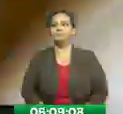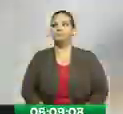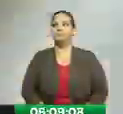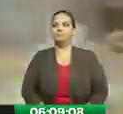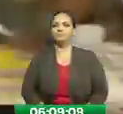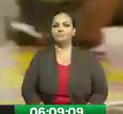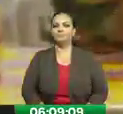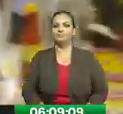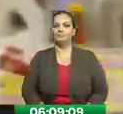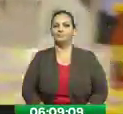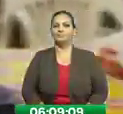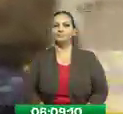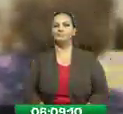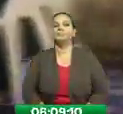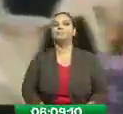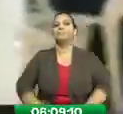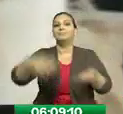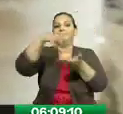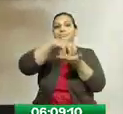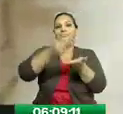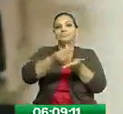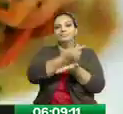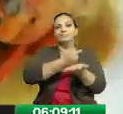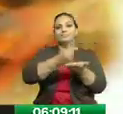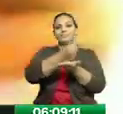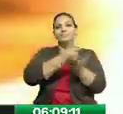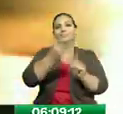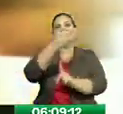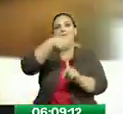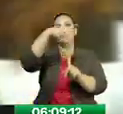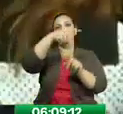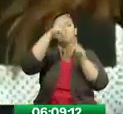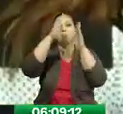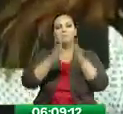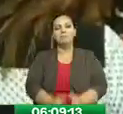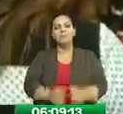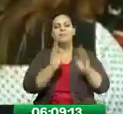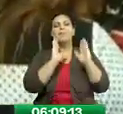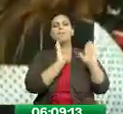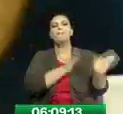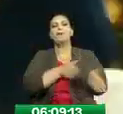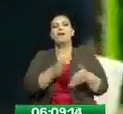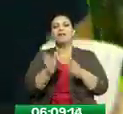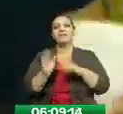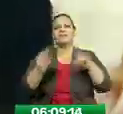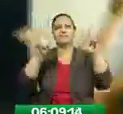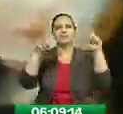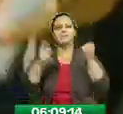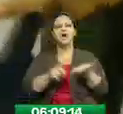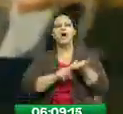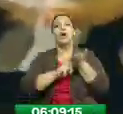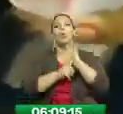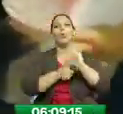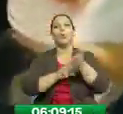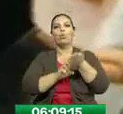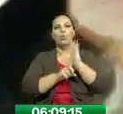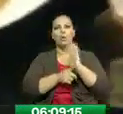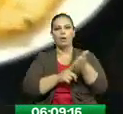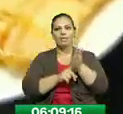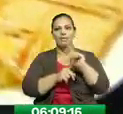la idea apunta a que la provincia entera tenga gran cantidad de puntos turísticos guayas